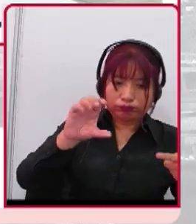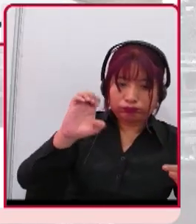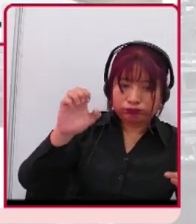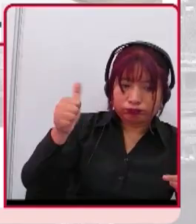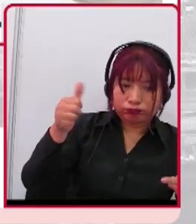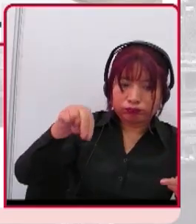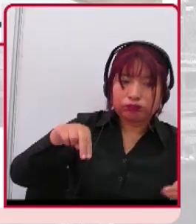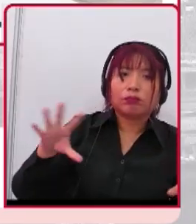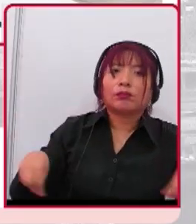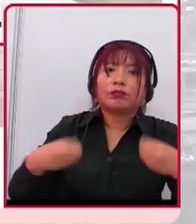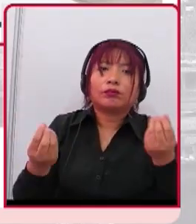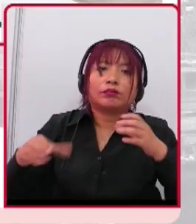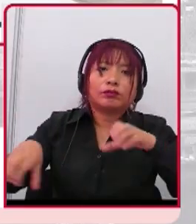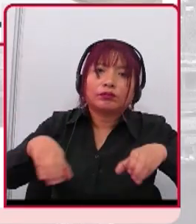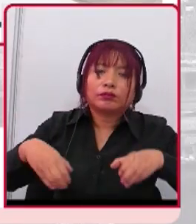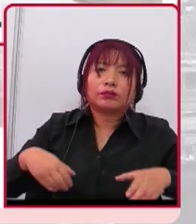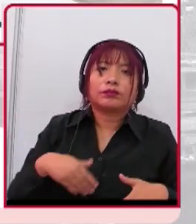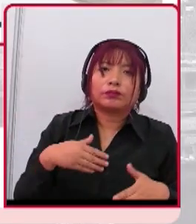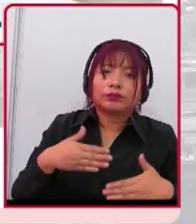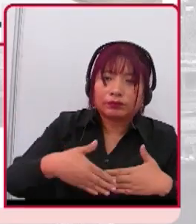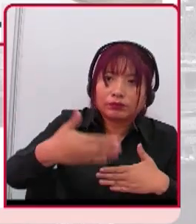hablando de cómo hacemos un proceso